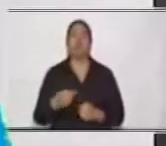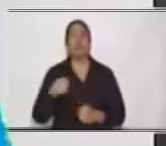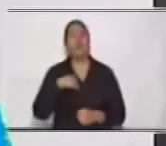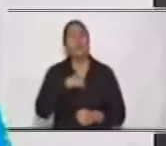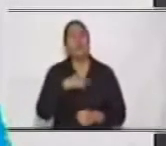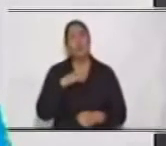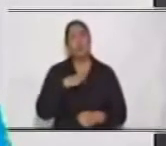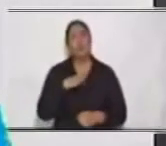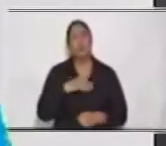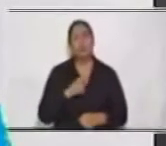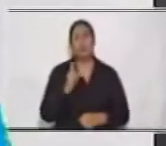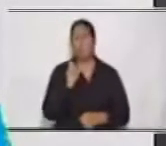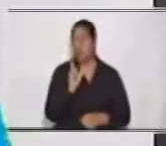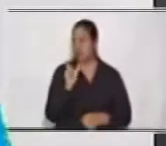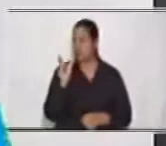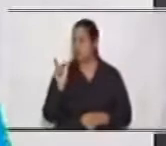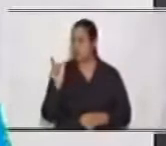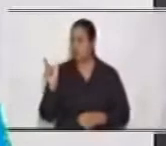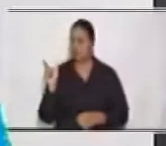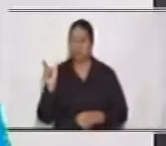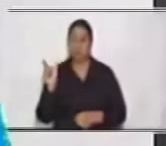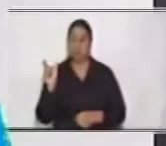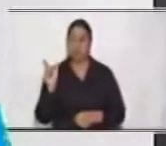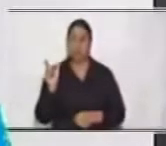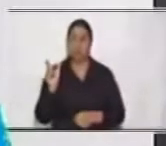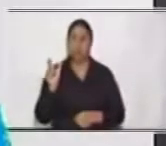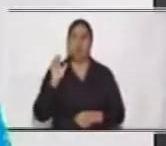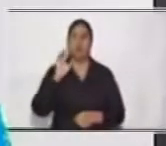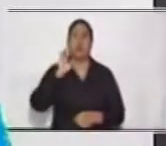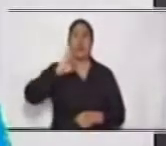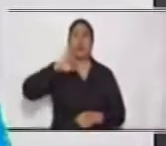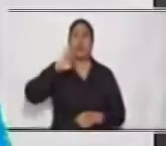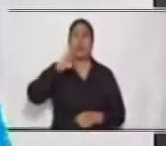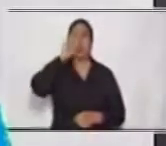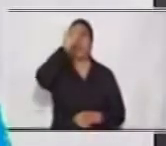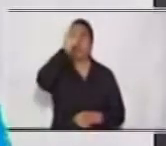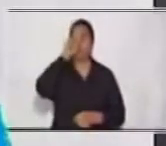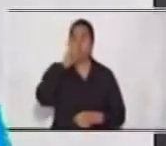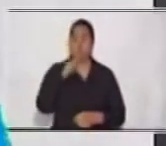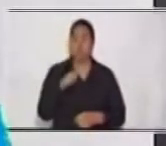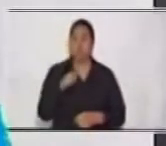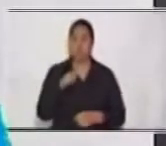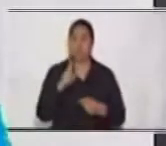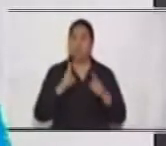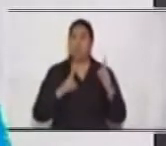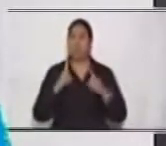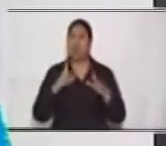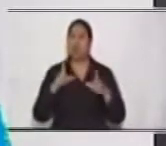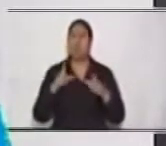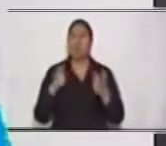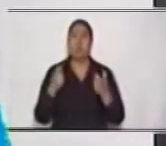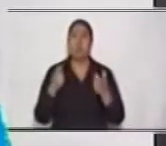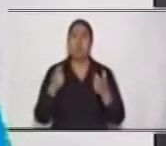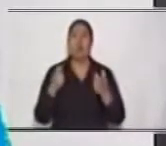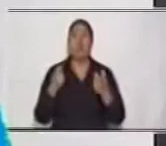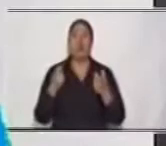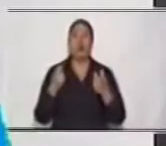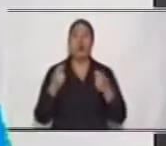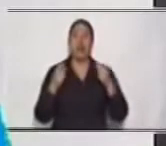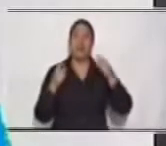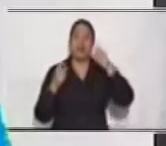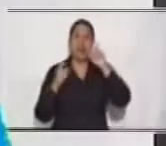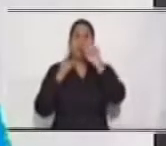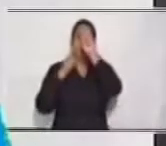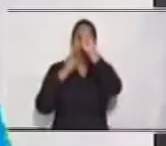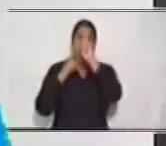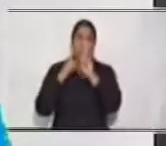eje vertical, si nos damos cuenta, los focos aparecen de la misma manera, más allá del punto